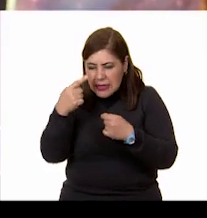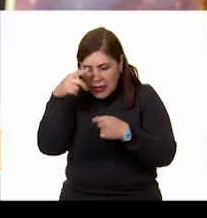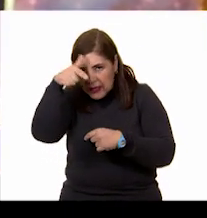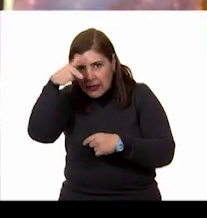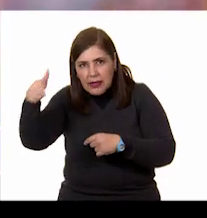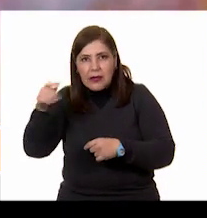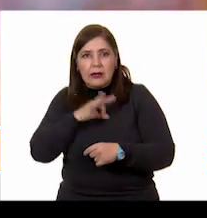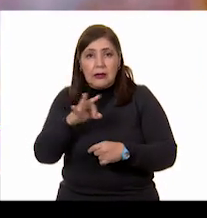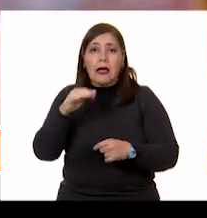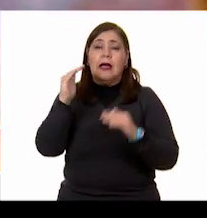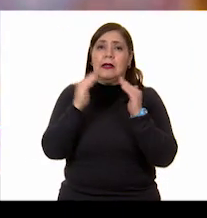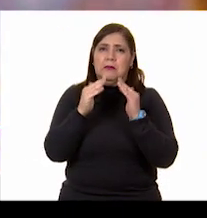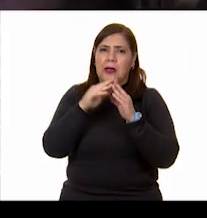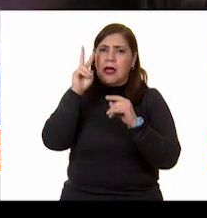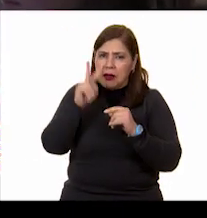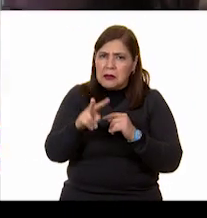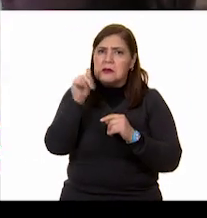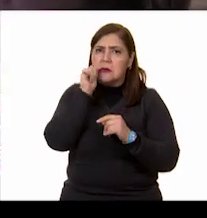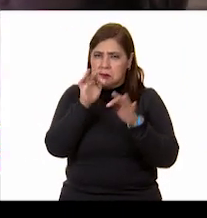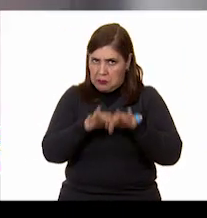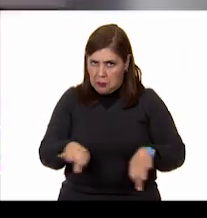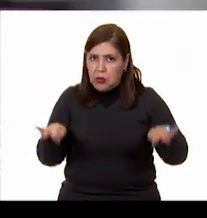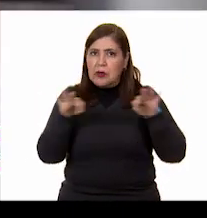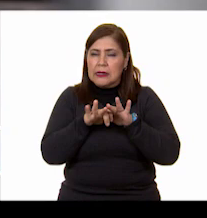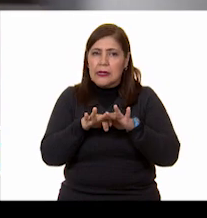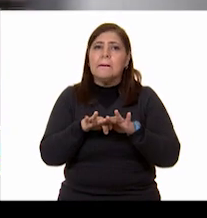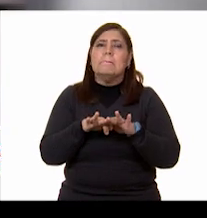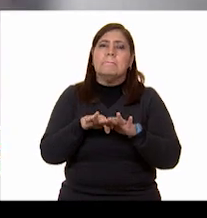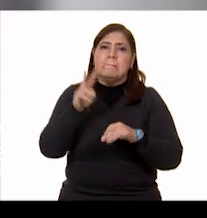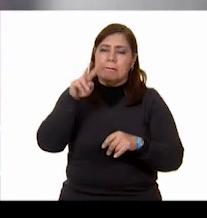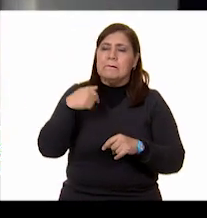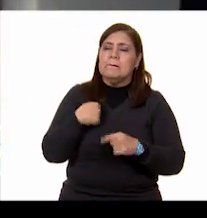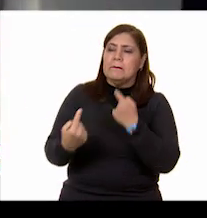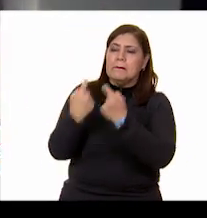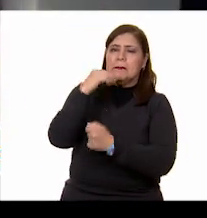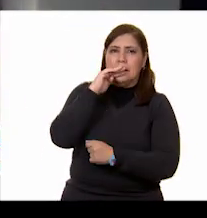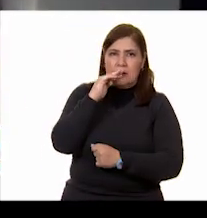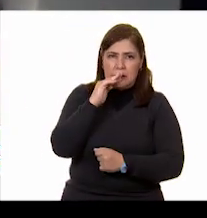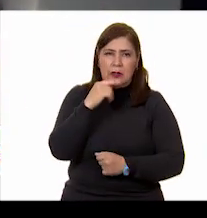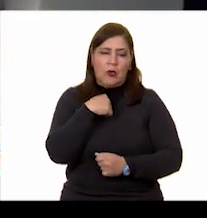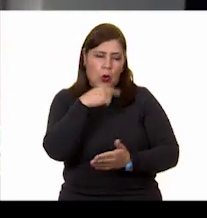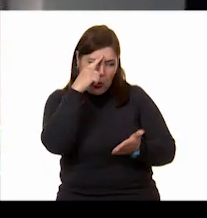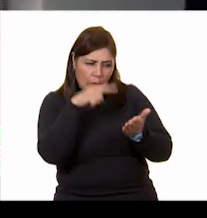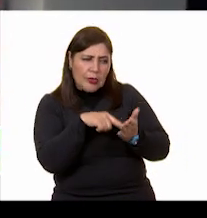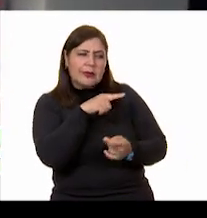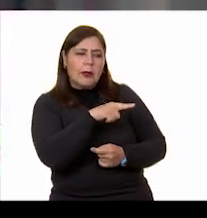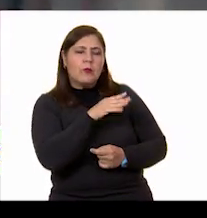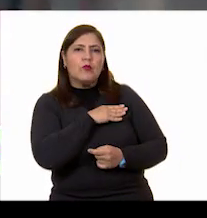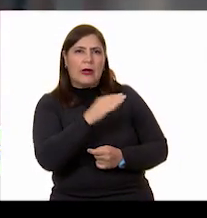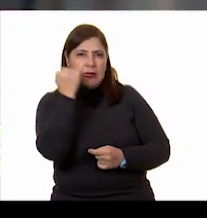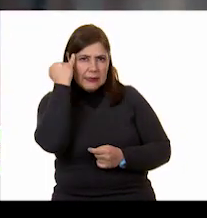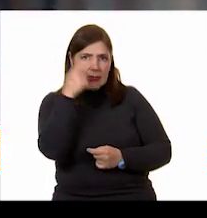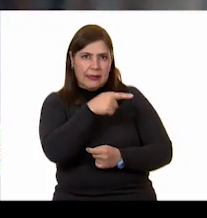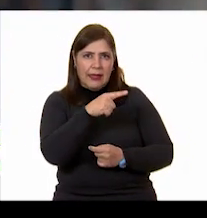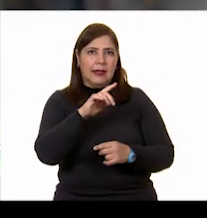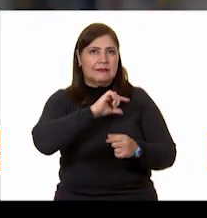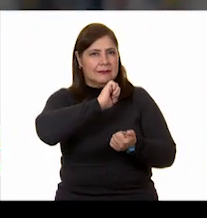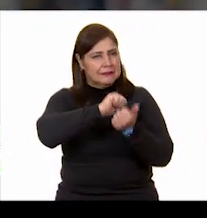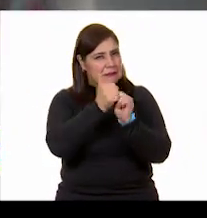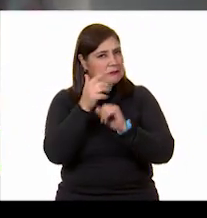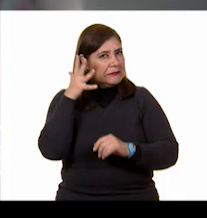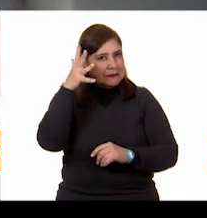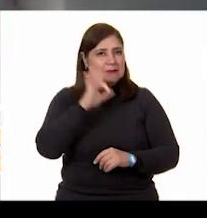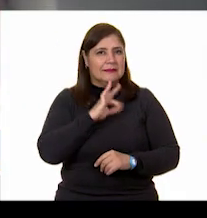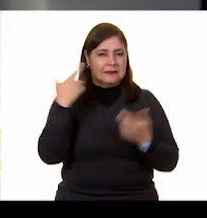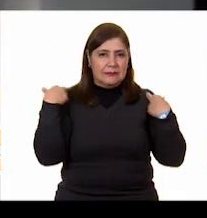Y aunque en casa el estudio siempre era lo más importante, mi mamá me decía, creo que sería buena idea que seas maestra. Y mi